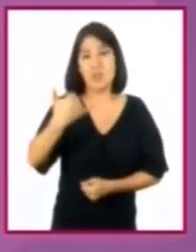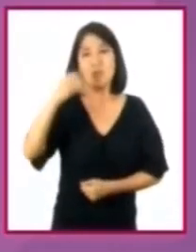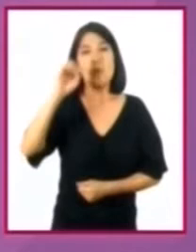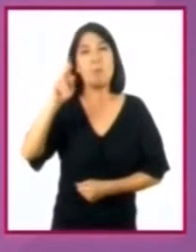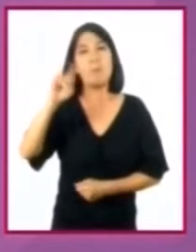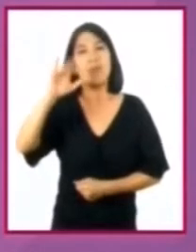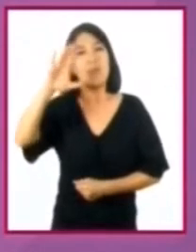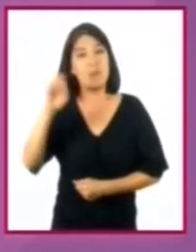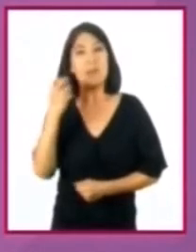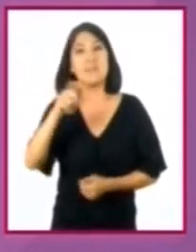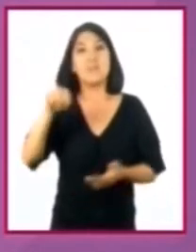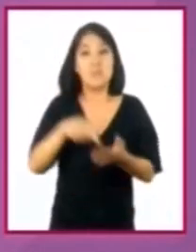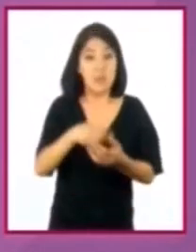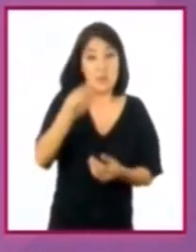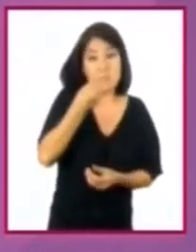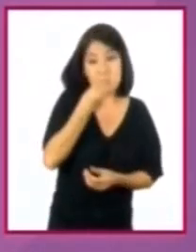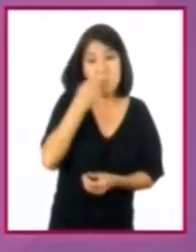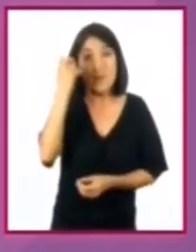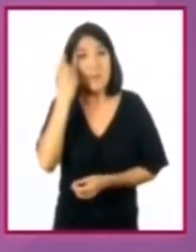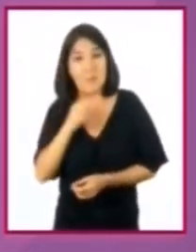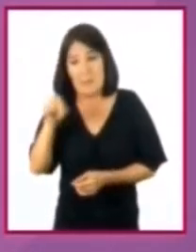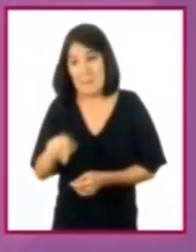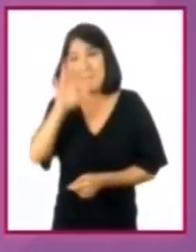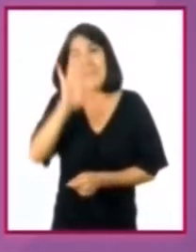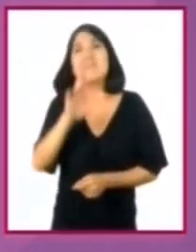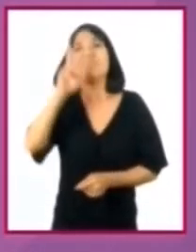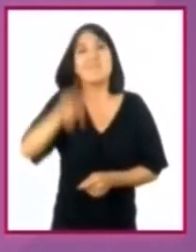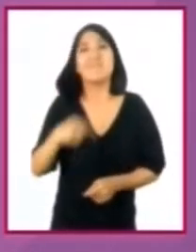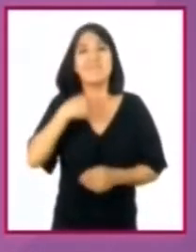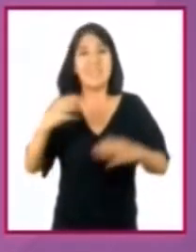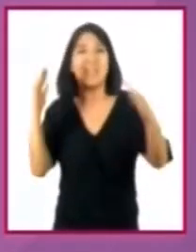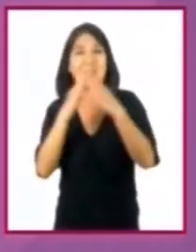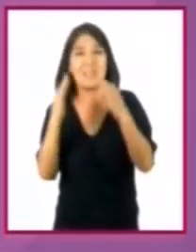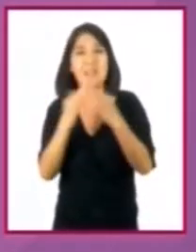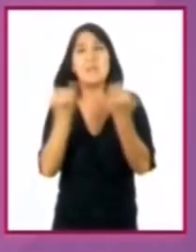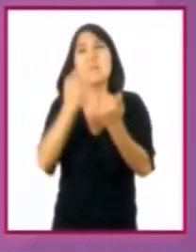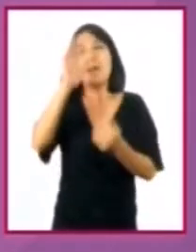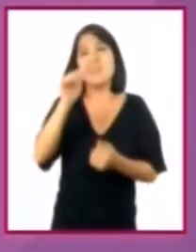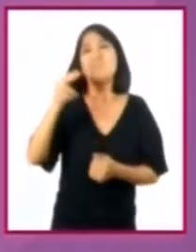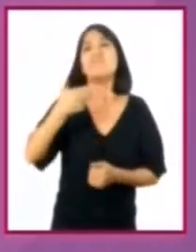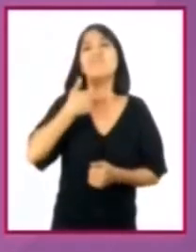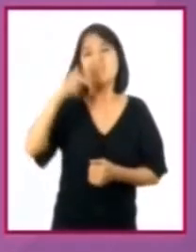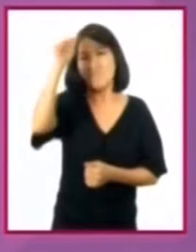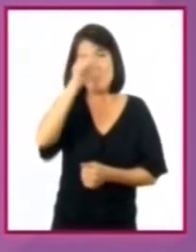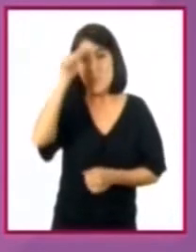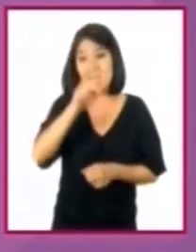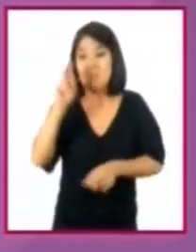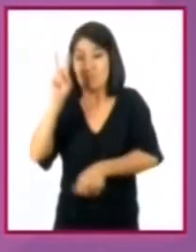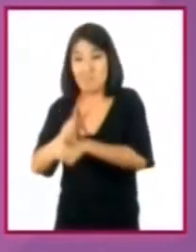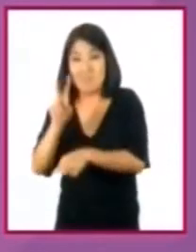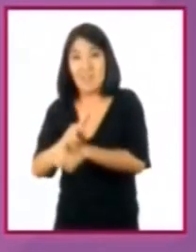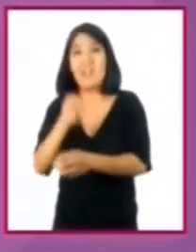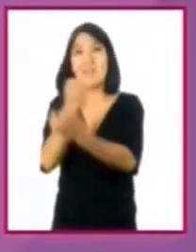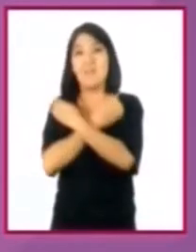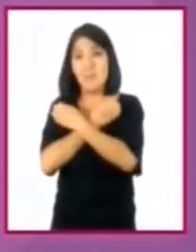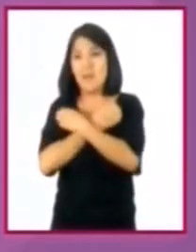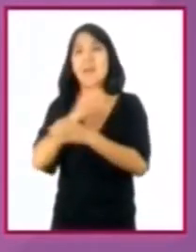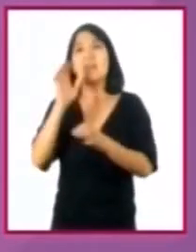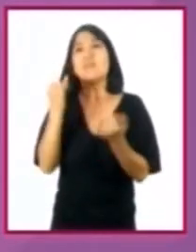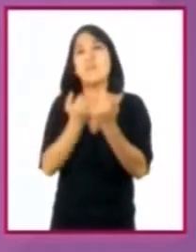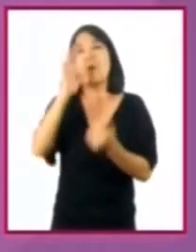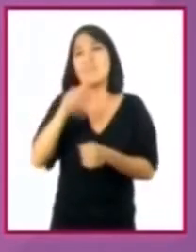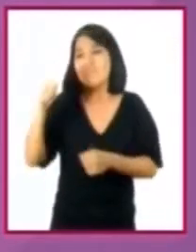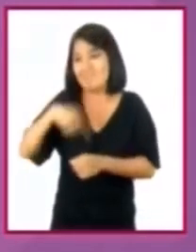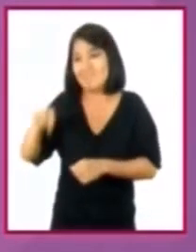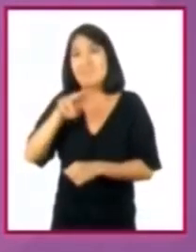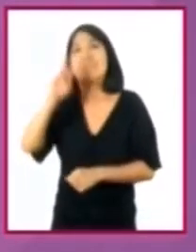dormíamos y comíamos, como si fuera nuestra verdadera casa, y como si los sacerdotes que nos vigilaban y educaban fueran nuestra verdadera